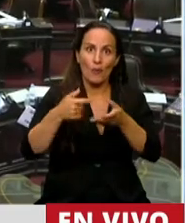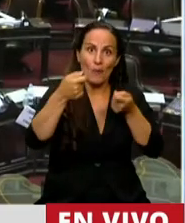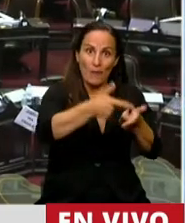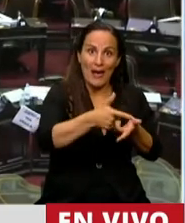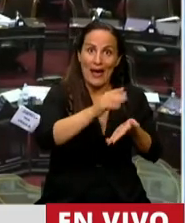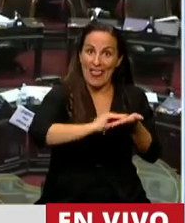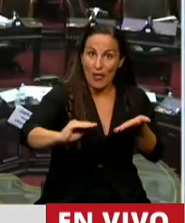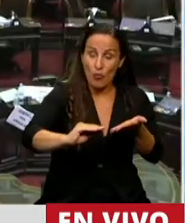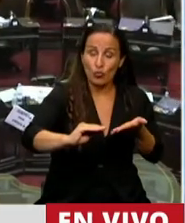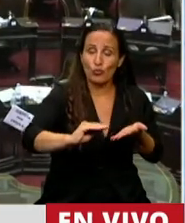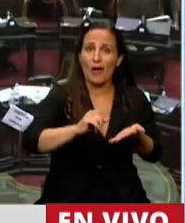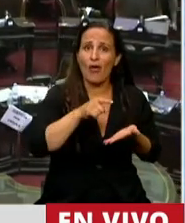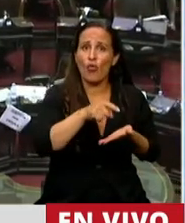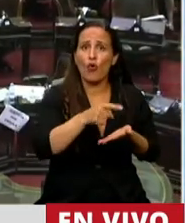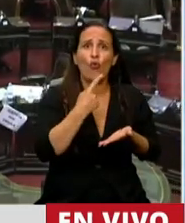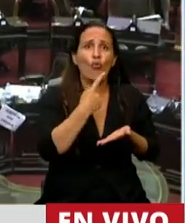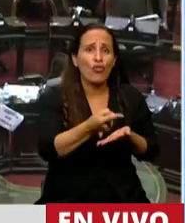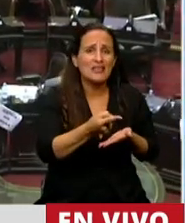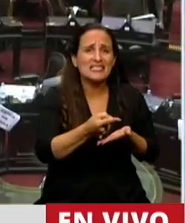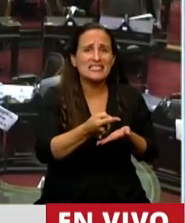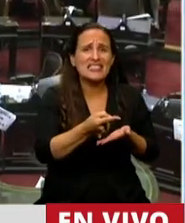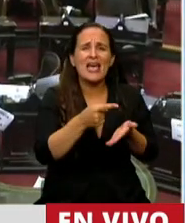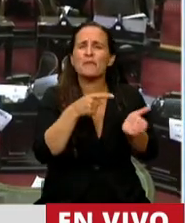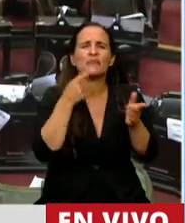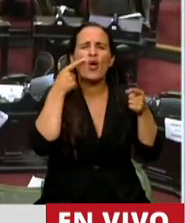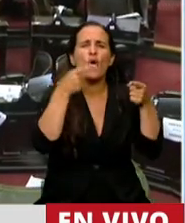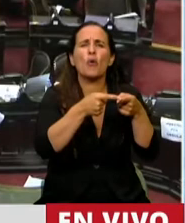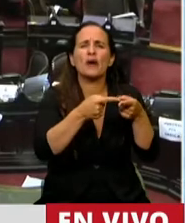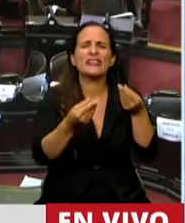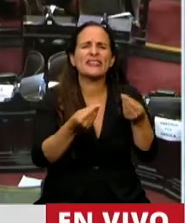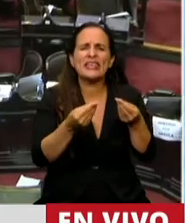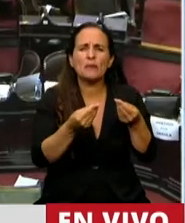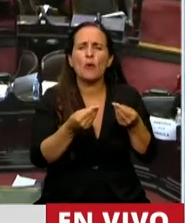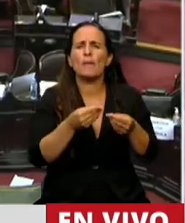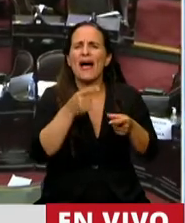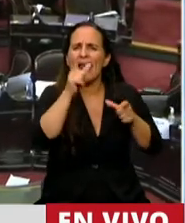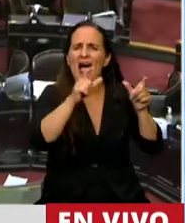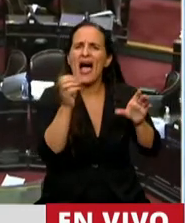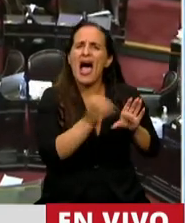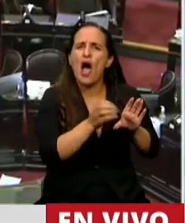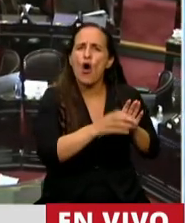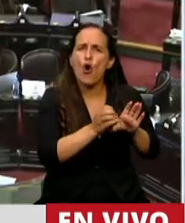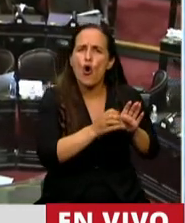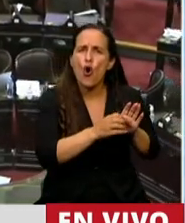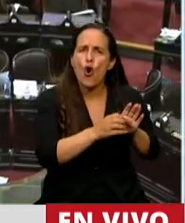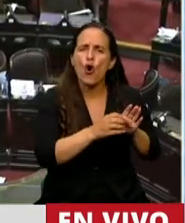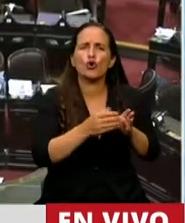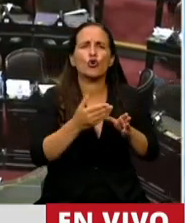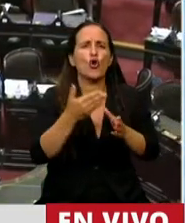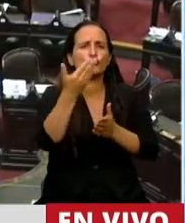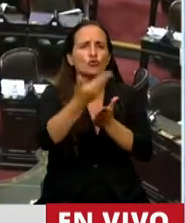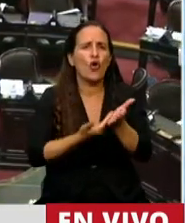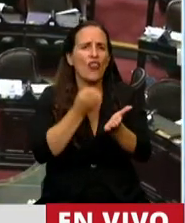Cámara, dice que esto es para movilizar ahorros en un régimen de declaración